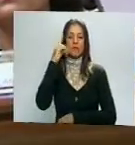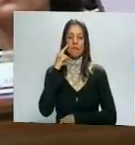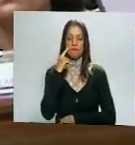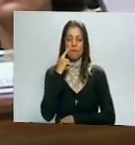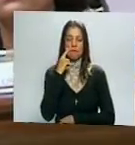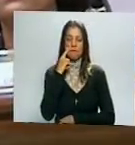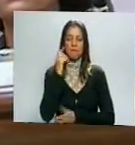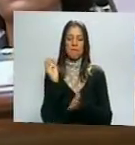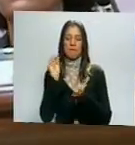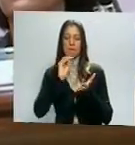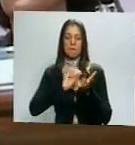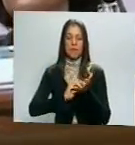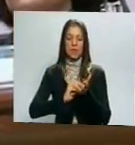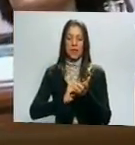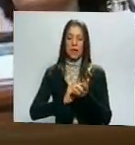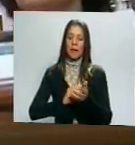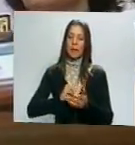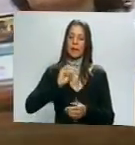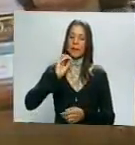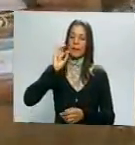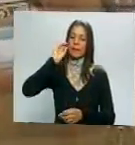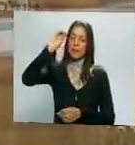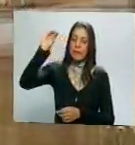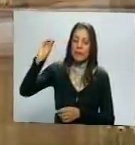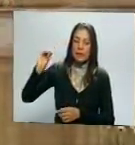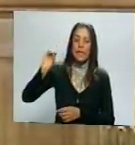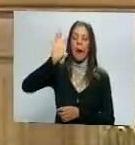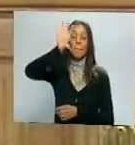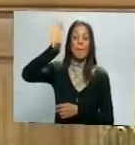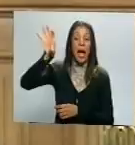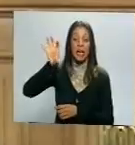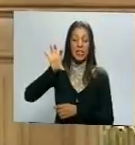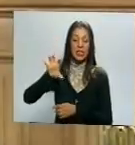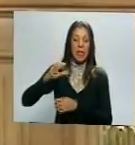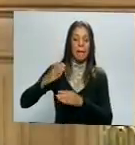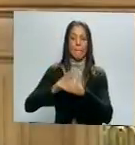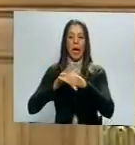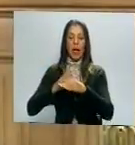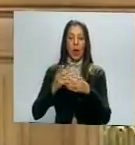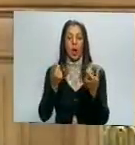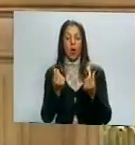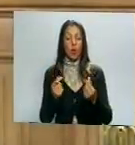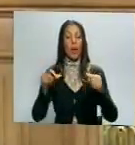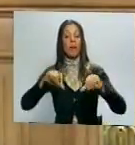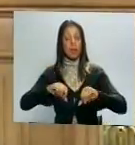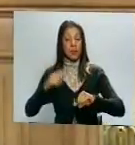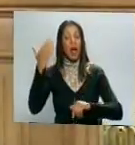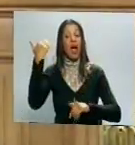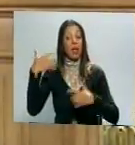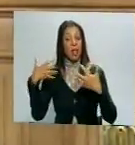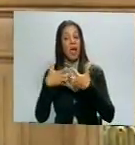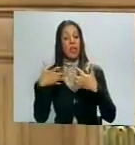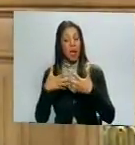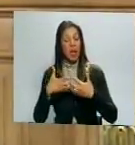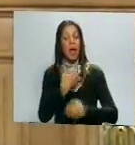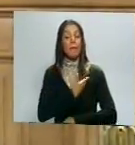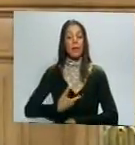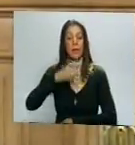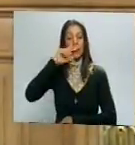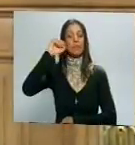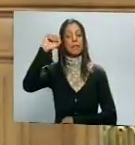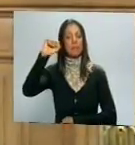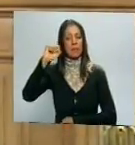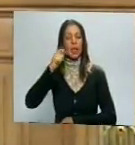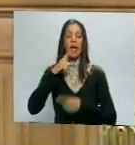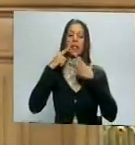buscar el bloqueo, para buscar que la guerra económica que ya se venía instaurando hace tiempo y que el presidente Nicolás Maduro